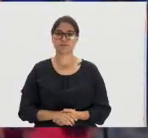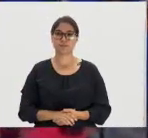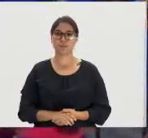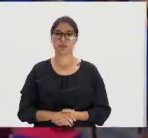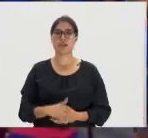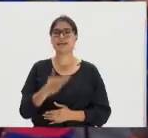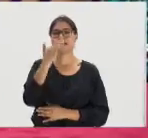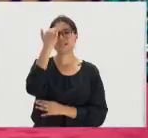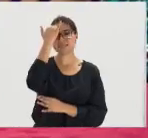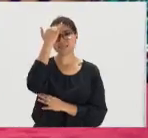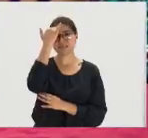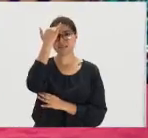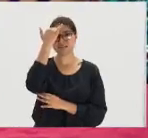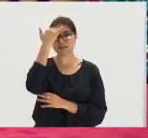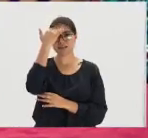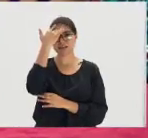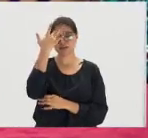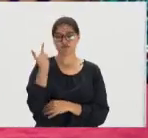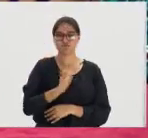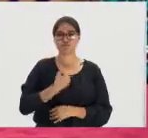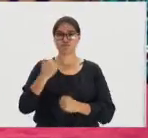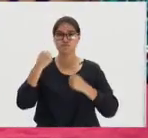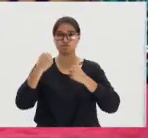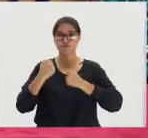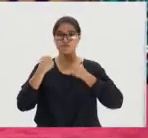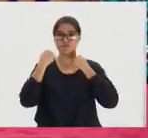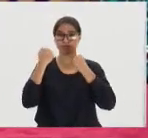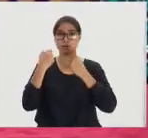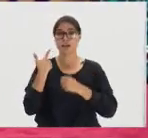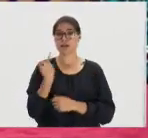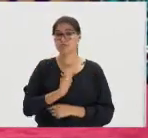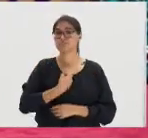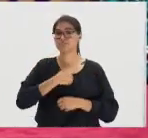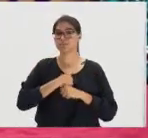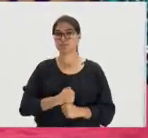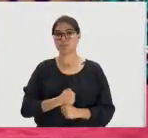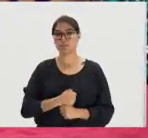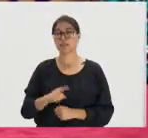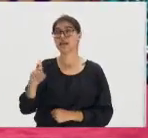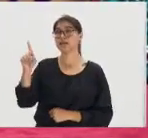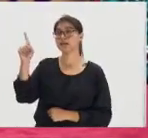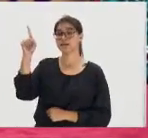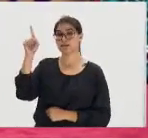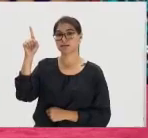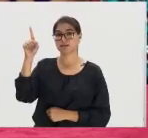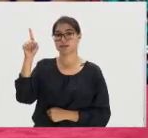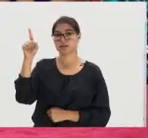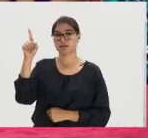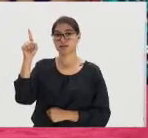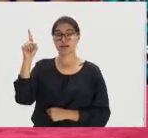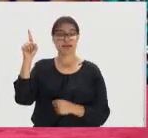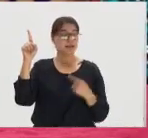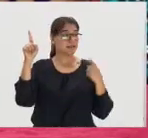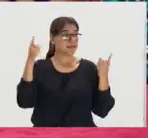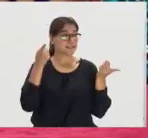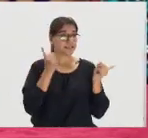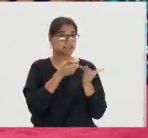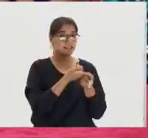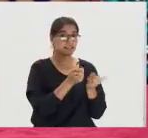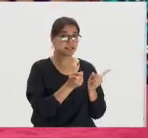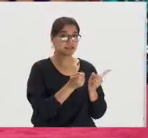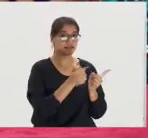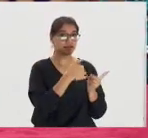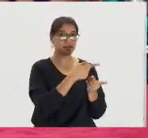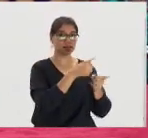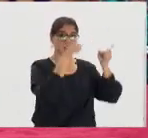Usted tiene que estar fundamentado y seguro que si resistimos al diablo, el